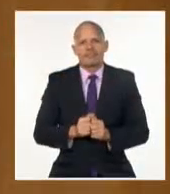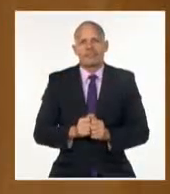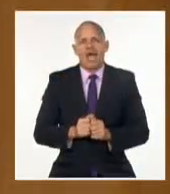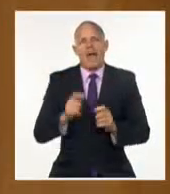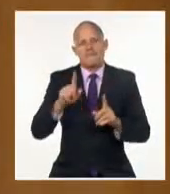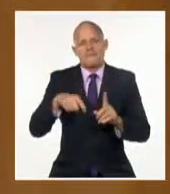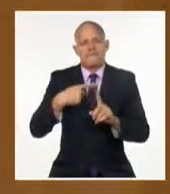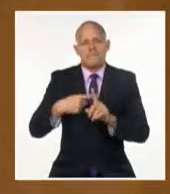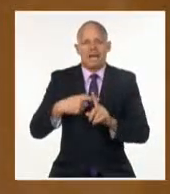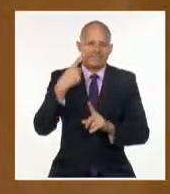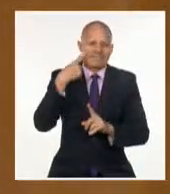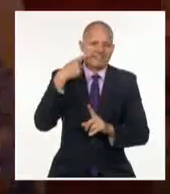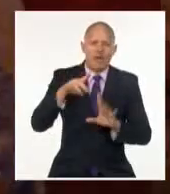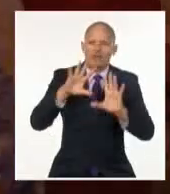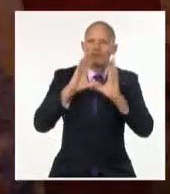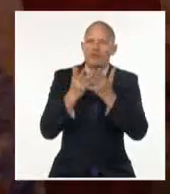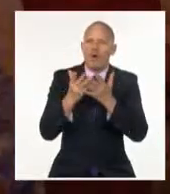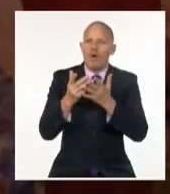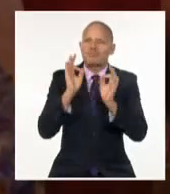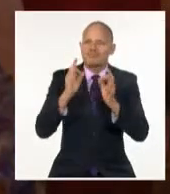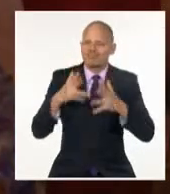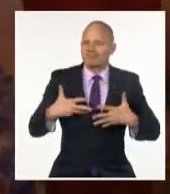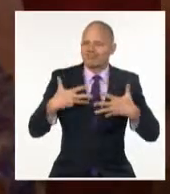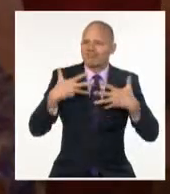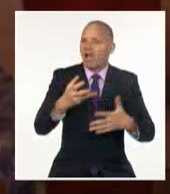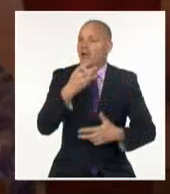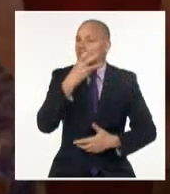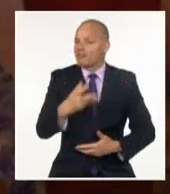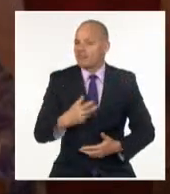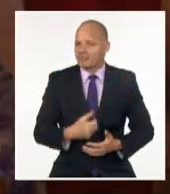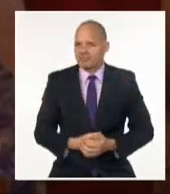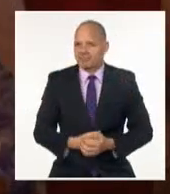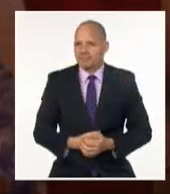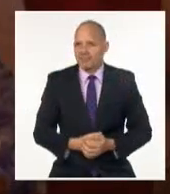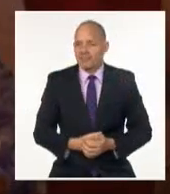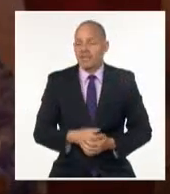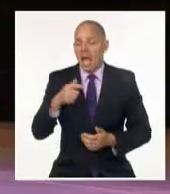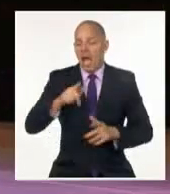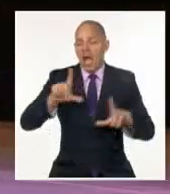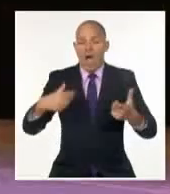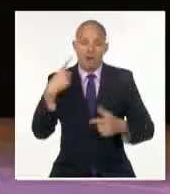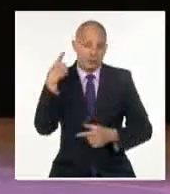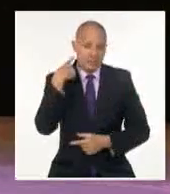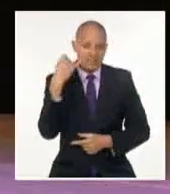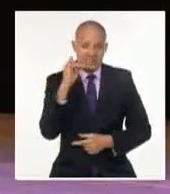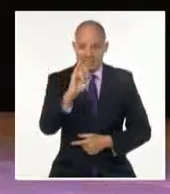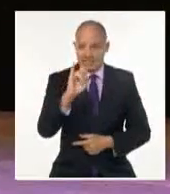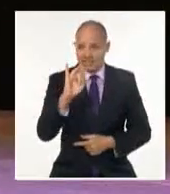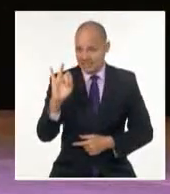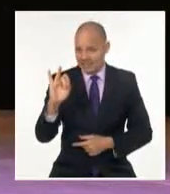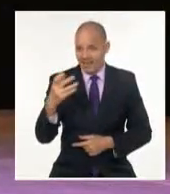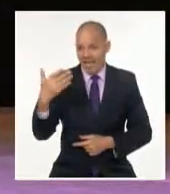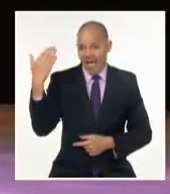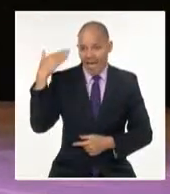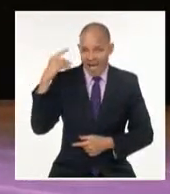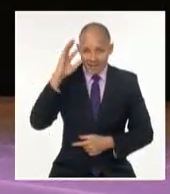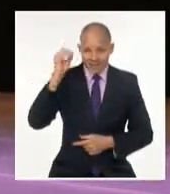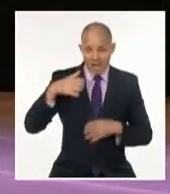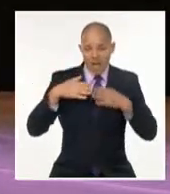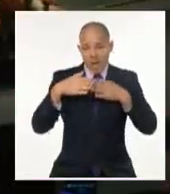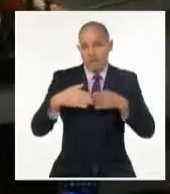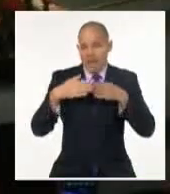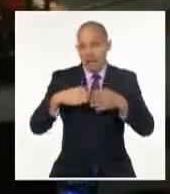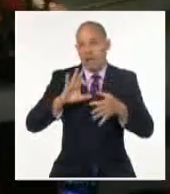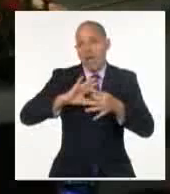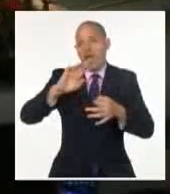Sara González, entre otros. La gala conmemoró además el aniversario 67 del desembarco de los expedicionarios del yate